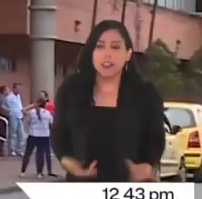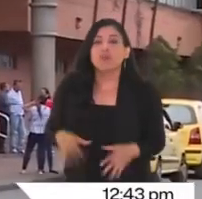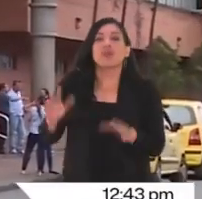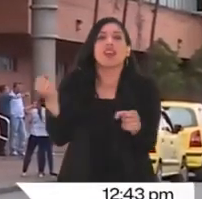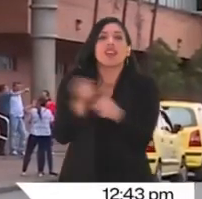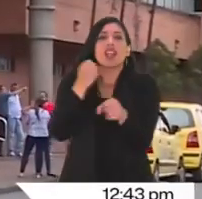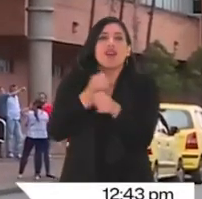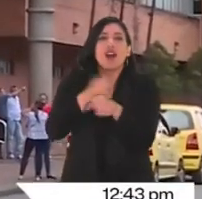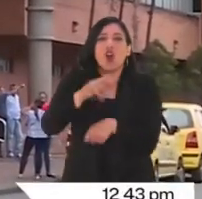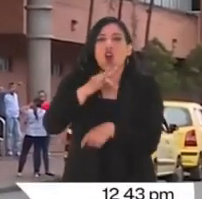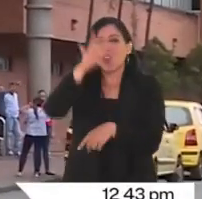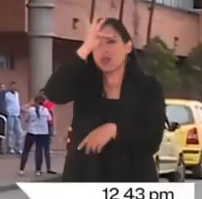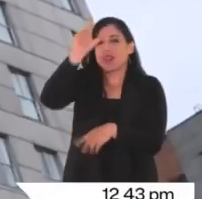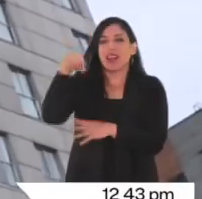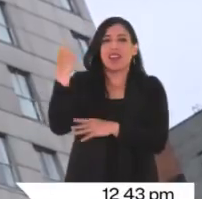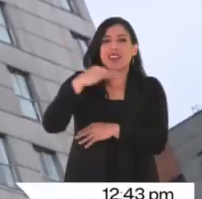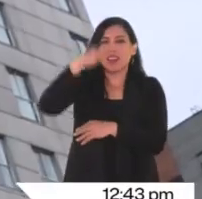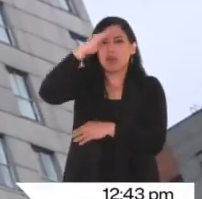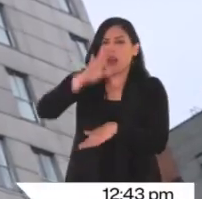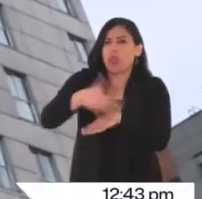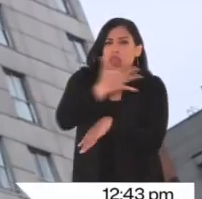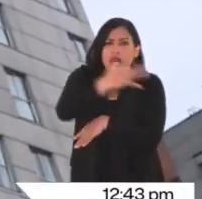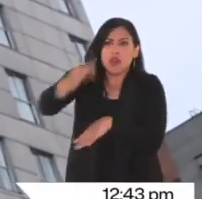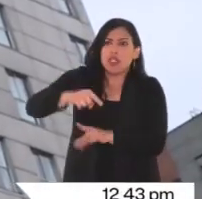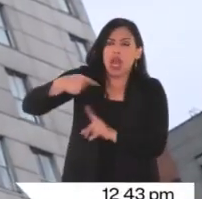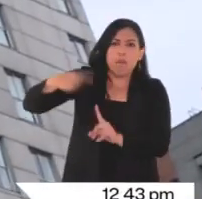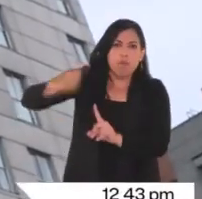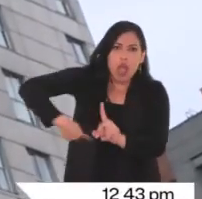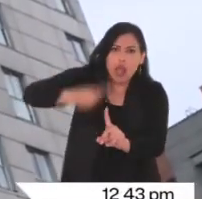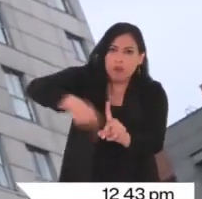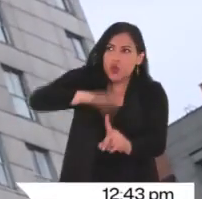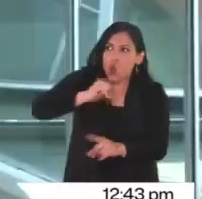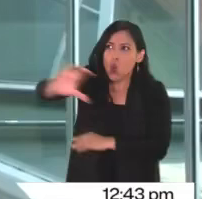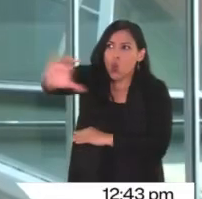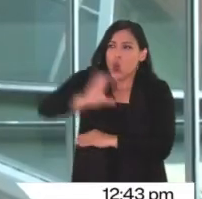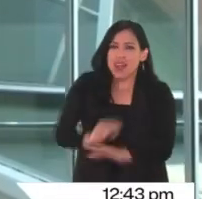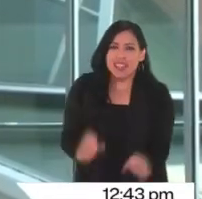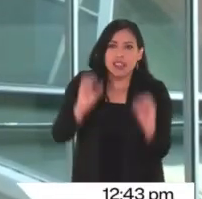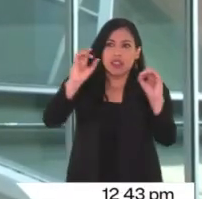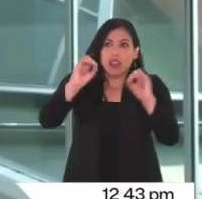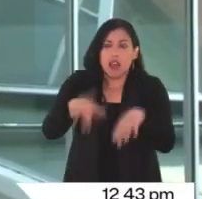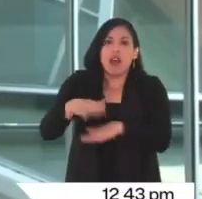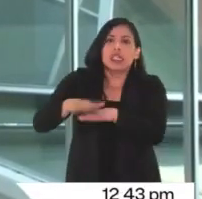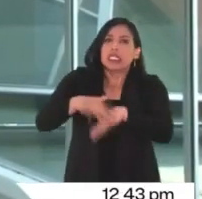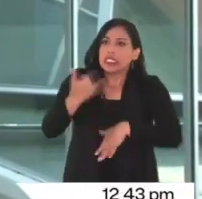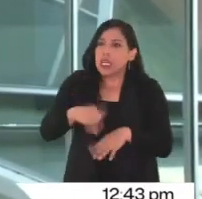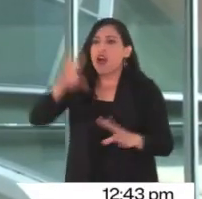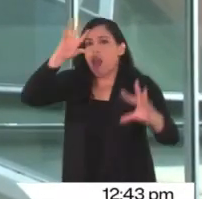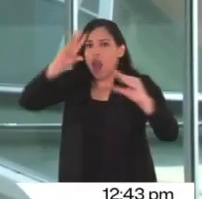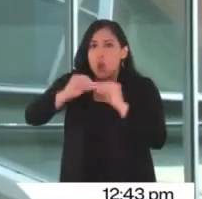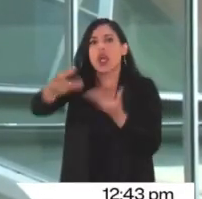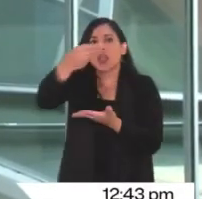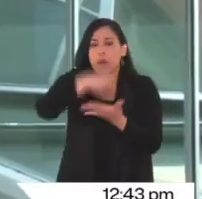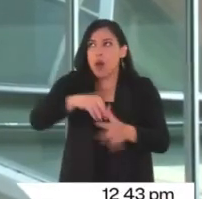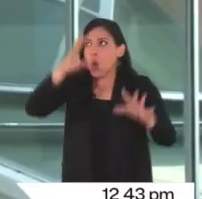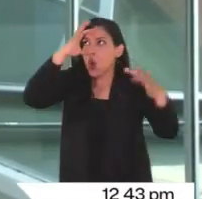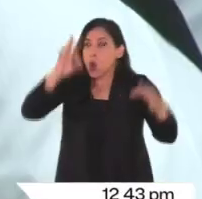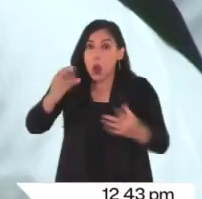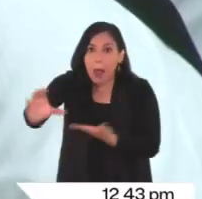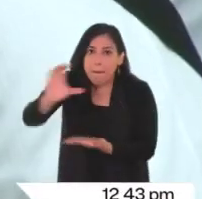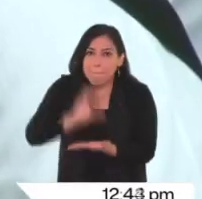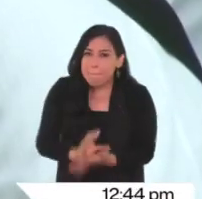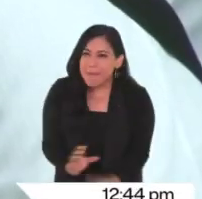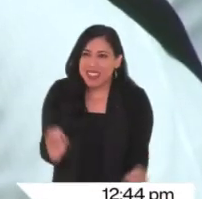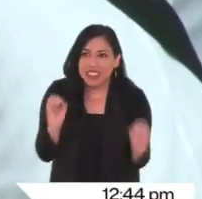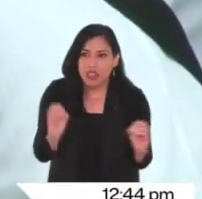Trabajadores del Hospital General de Medellín denuncian que llevan meses sin recibir sueldo y que aunque han hecho acuerdos de pago, no se han